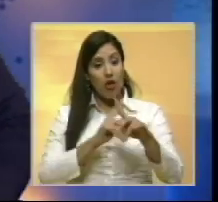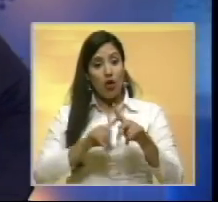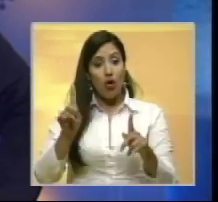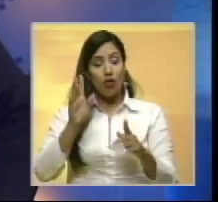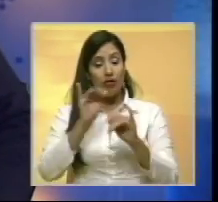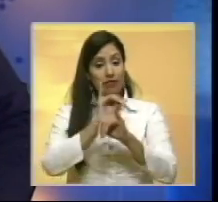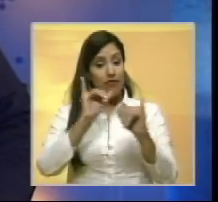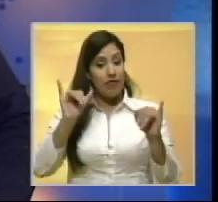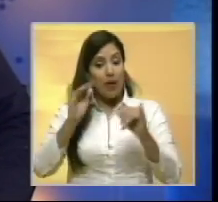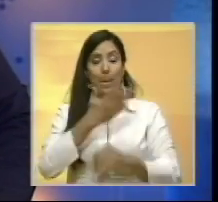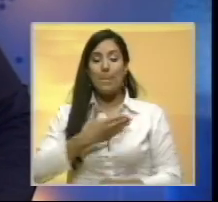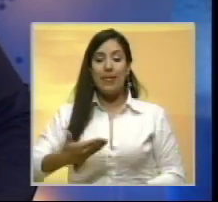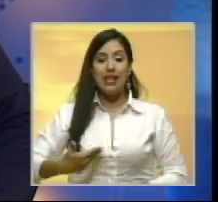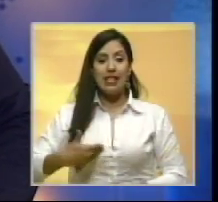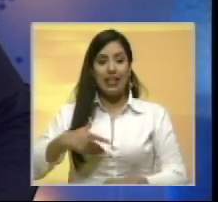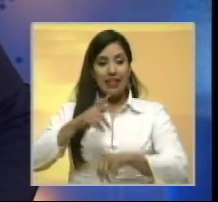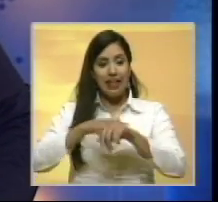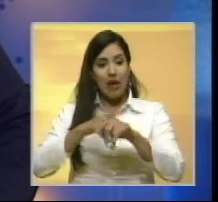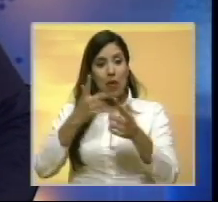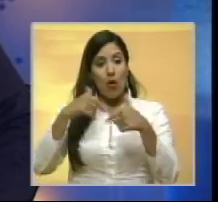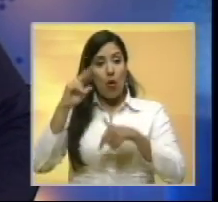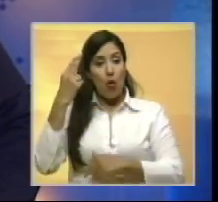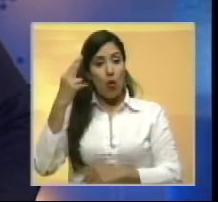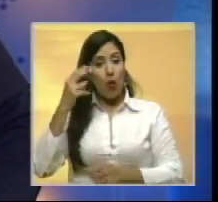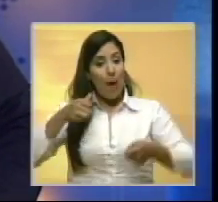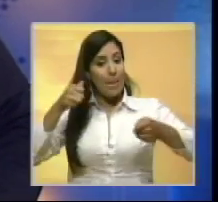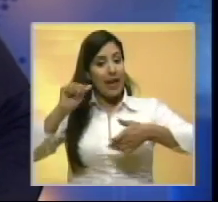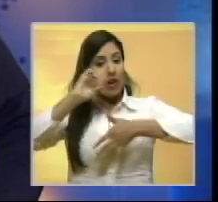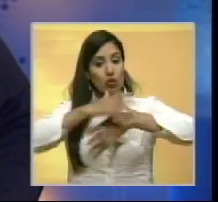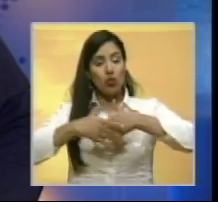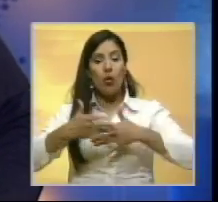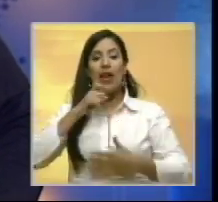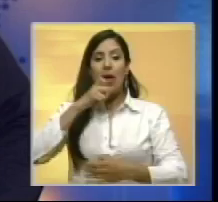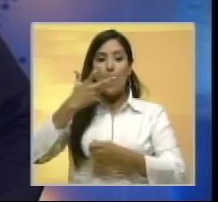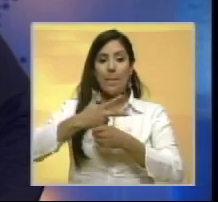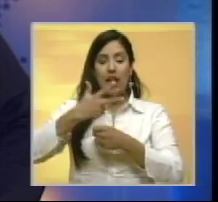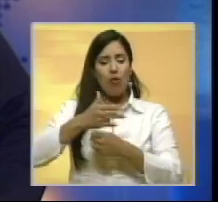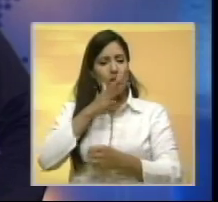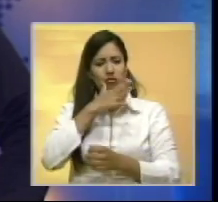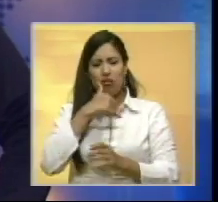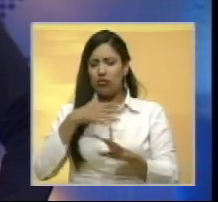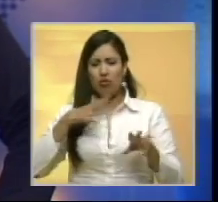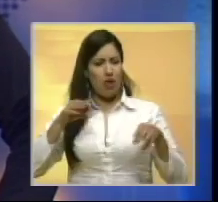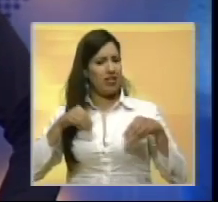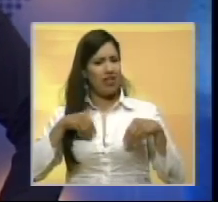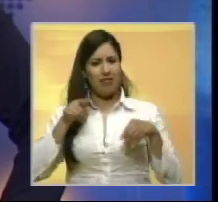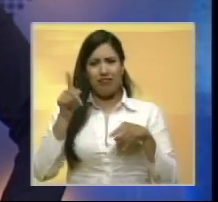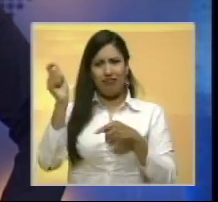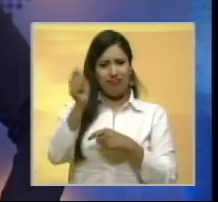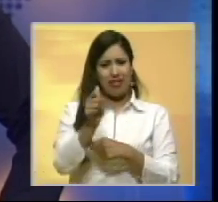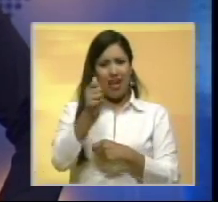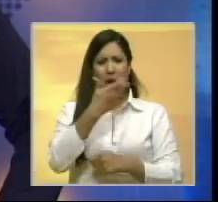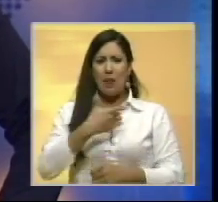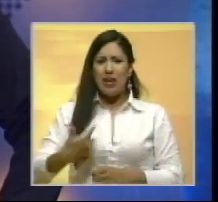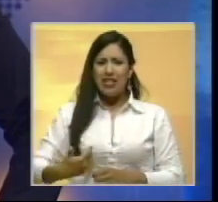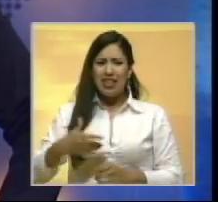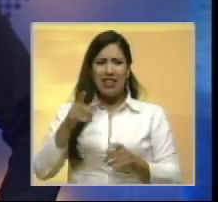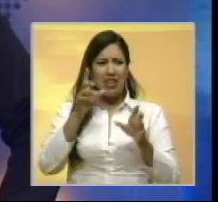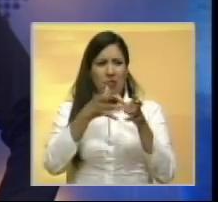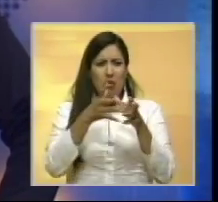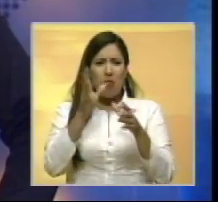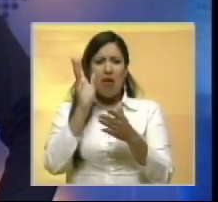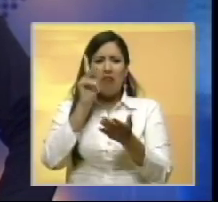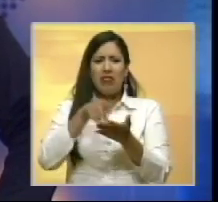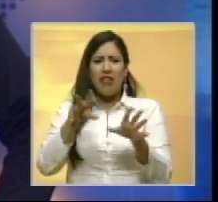Tras la culminación de la presidencia pro tempore de Uruguay en el Mercosur, Paraguay señaló que no reconoce la decisión a su juicio unilateral de Venezuela